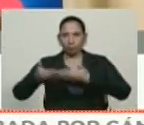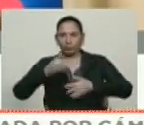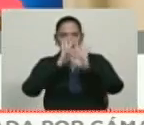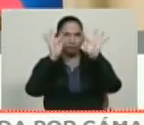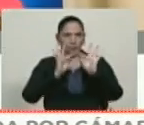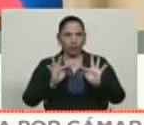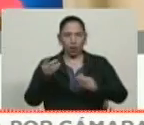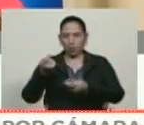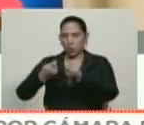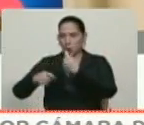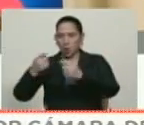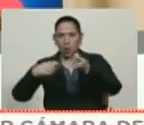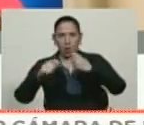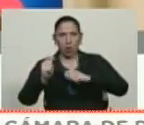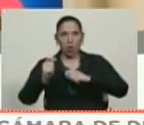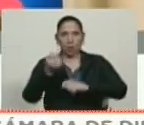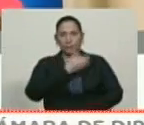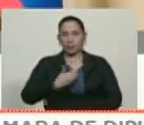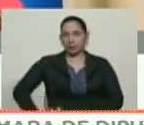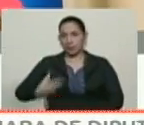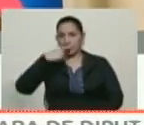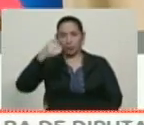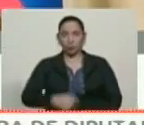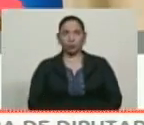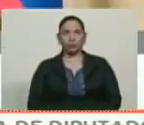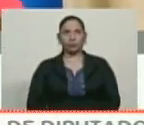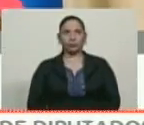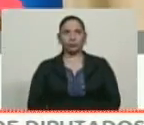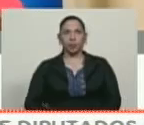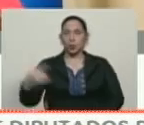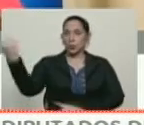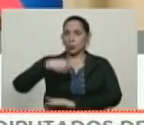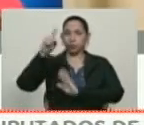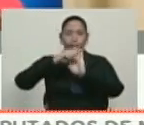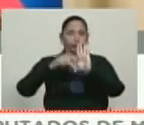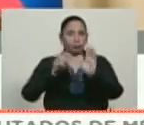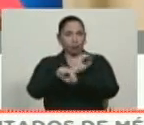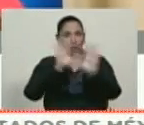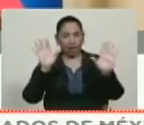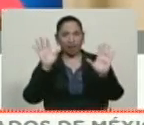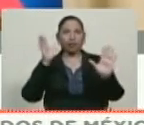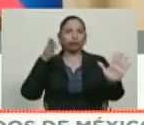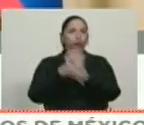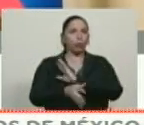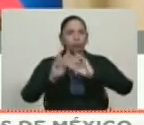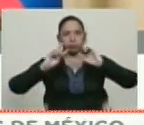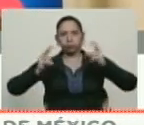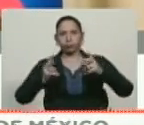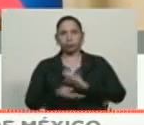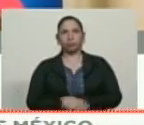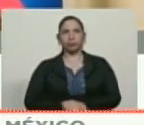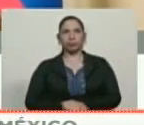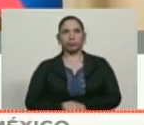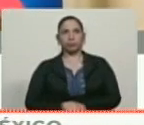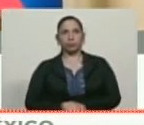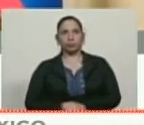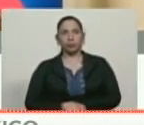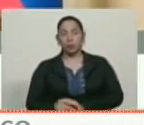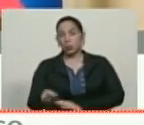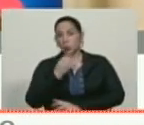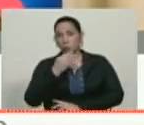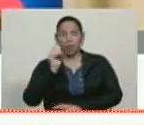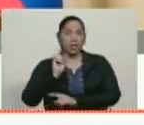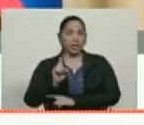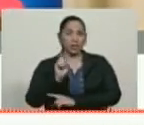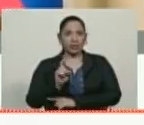mecanismos comerciales. El presidente Nicolás Maduro ha dado instrucciones muy claras también en ese sentido, de que alimentos que